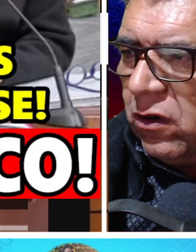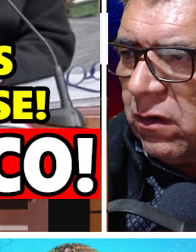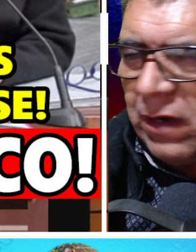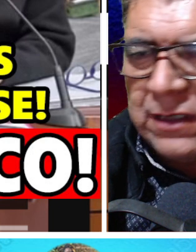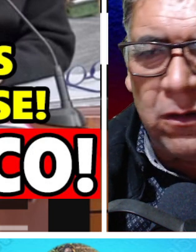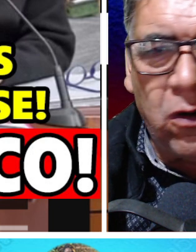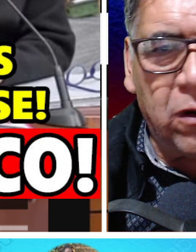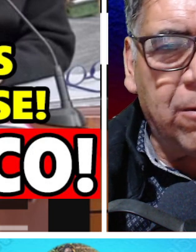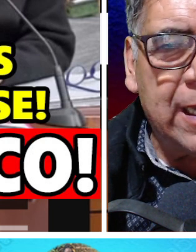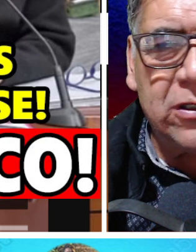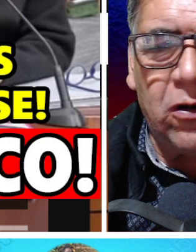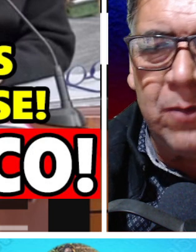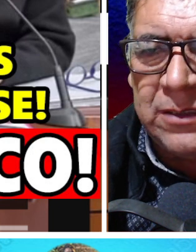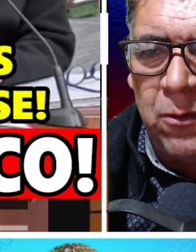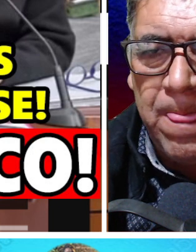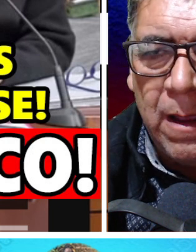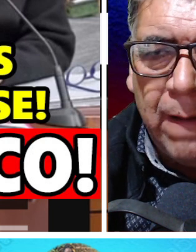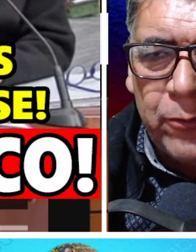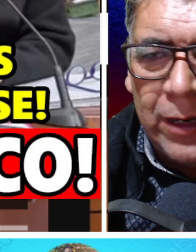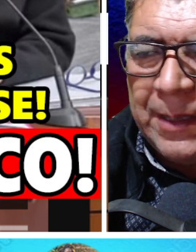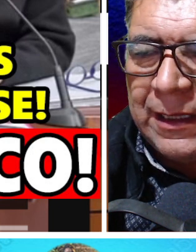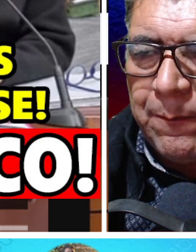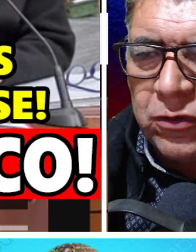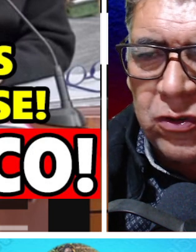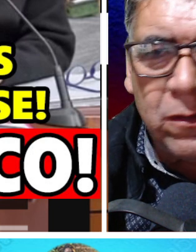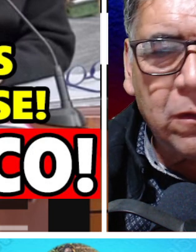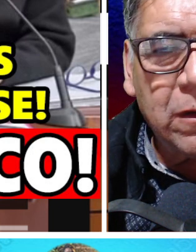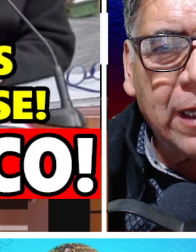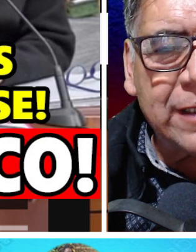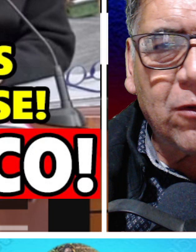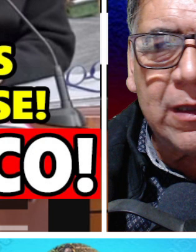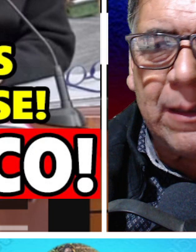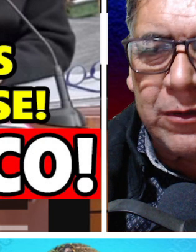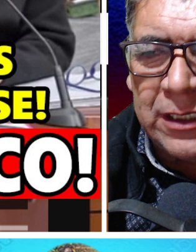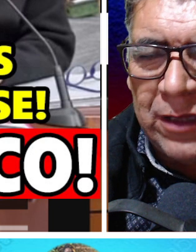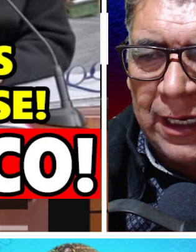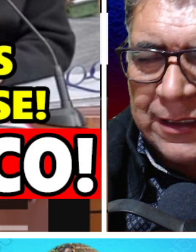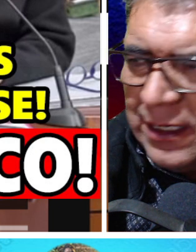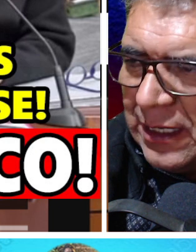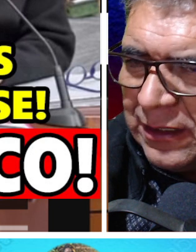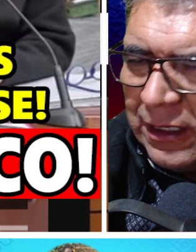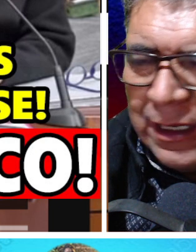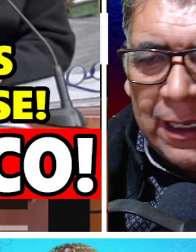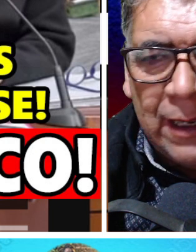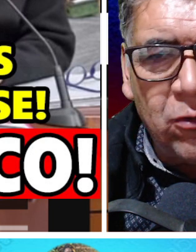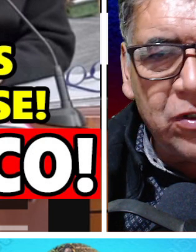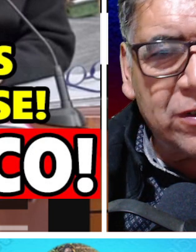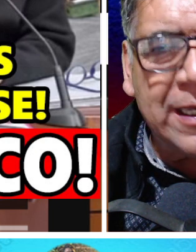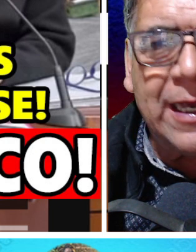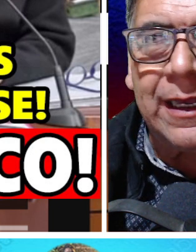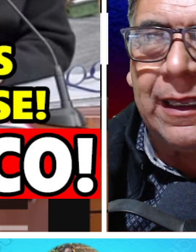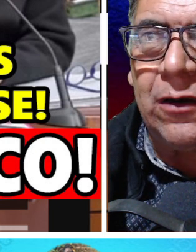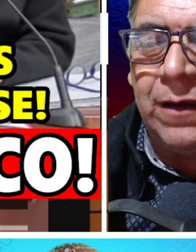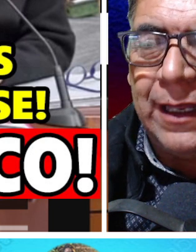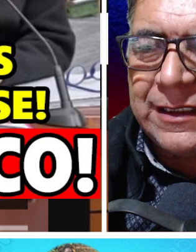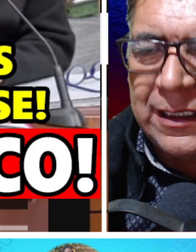señor Lorenzo Córdoba hizo lo mismo, solamente puso el 50% de casillas y muchos tenían